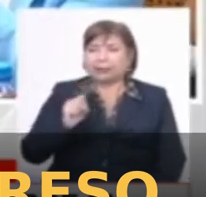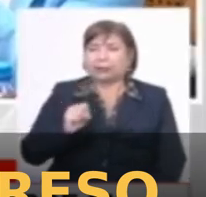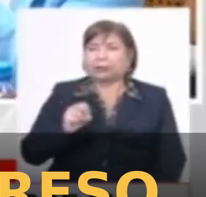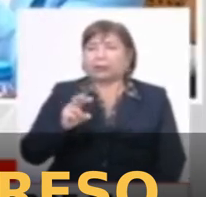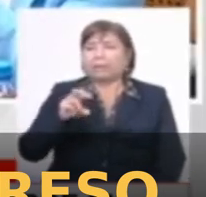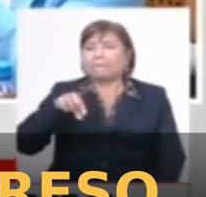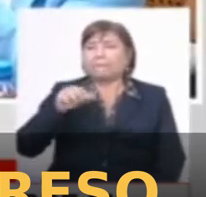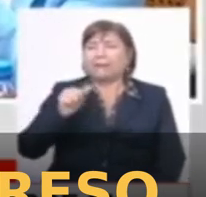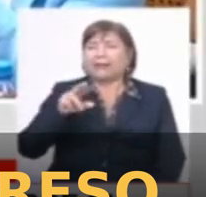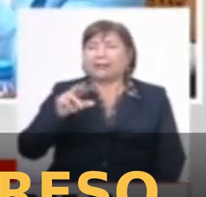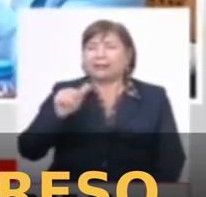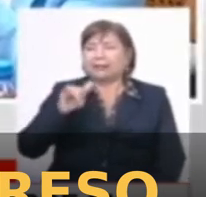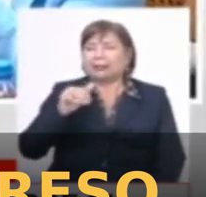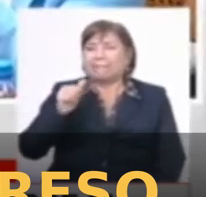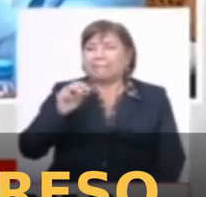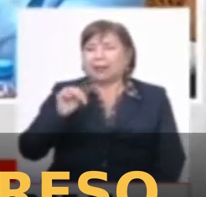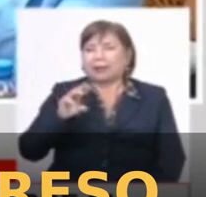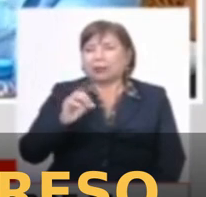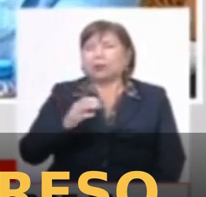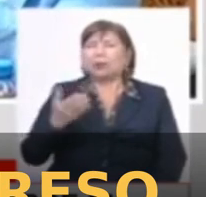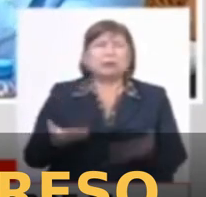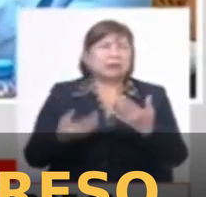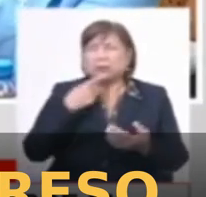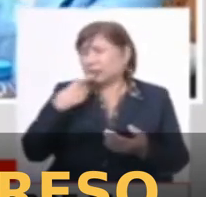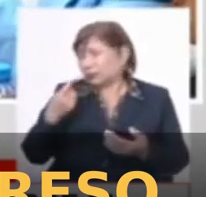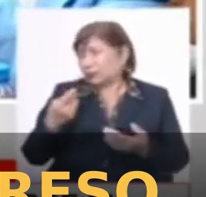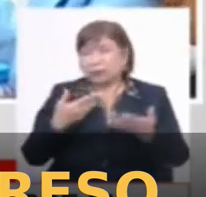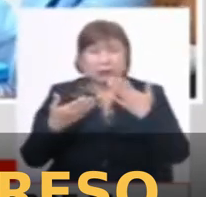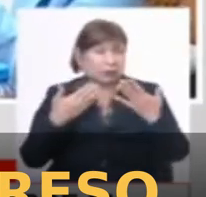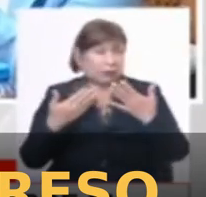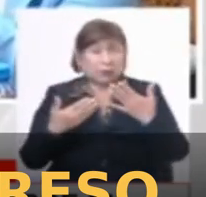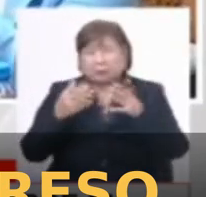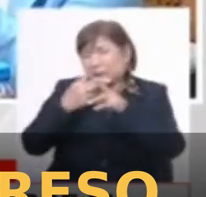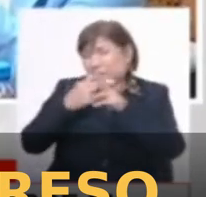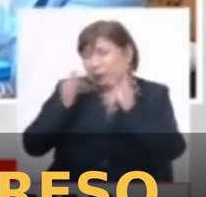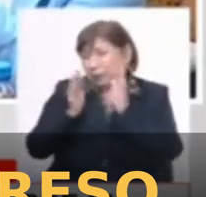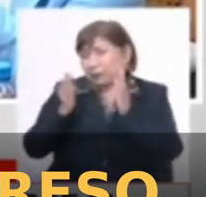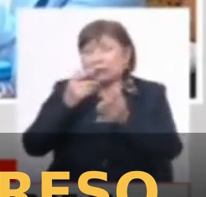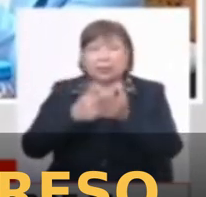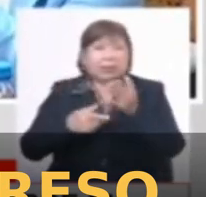Oblitas Paredes y Gianmarco Castillo Gómez. ¿Puede desarrollarnos brevemente respecto